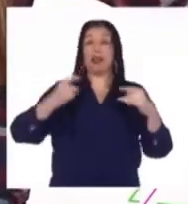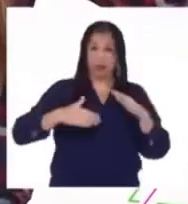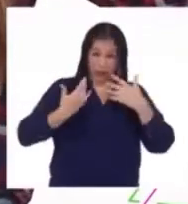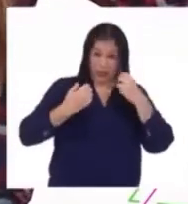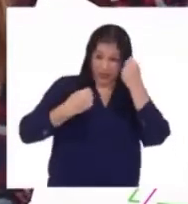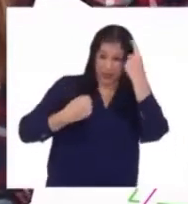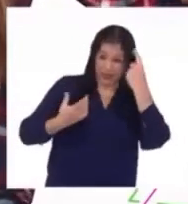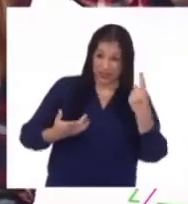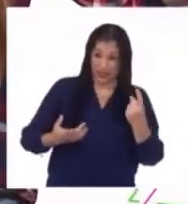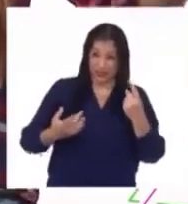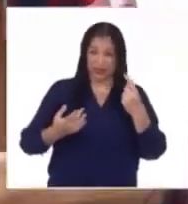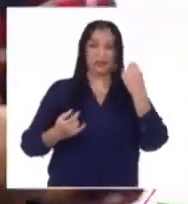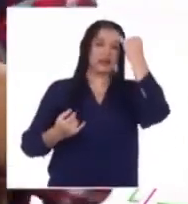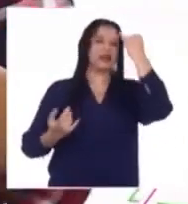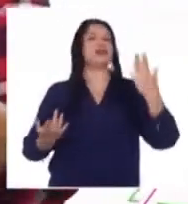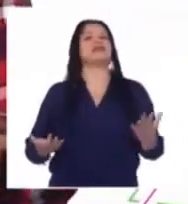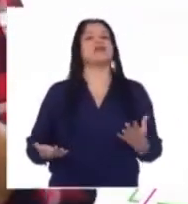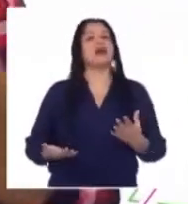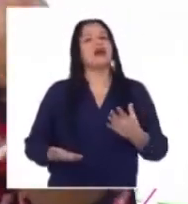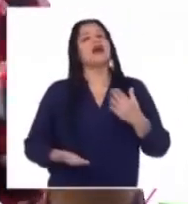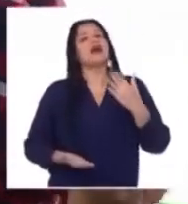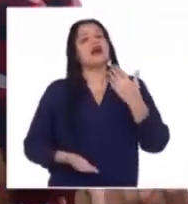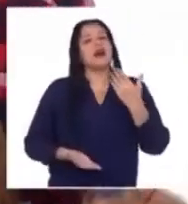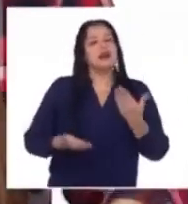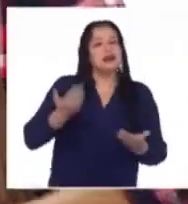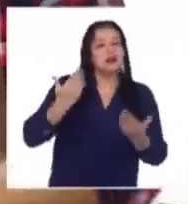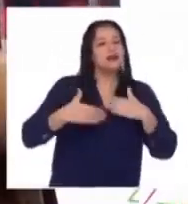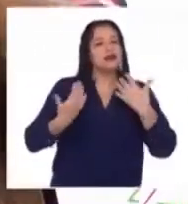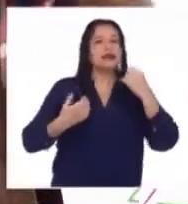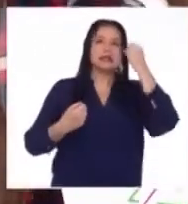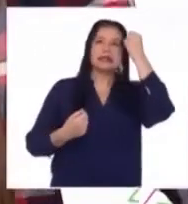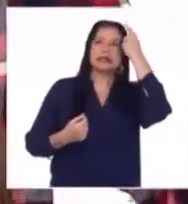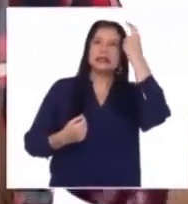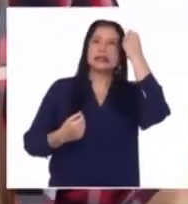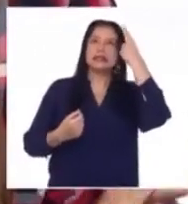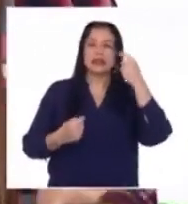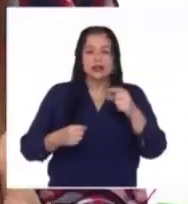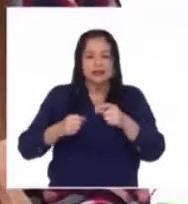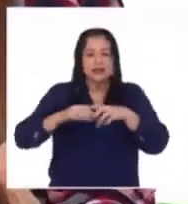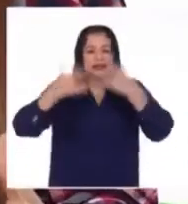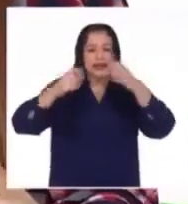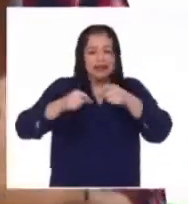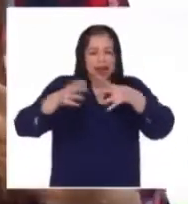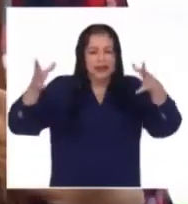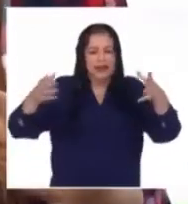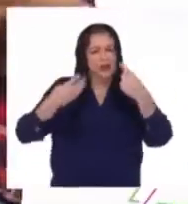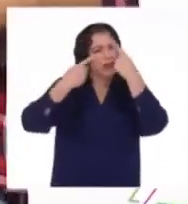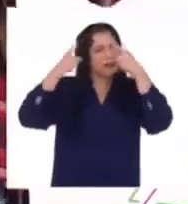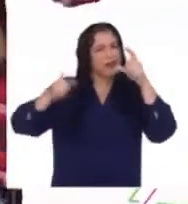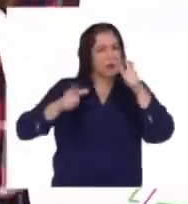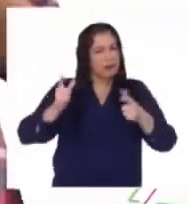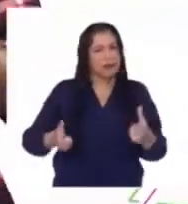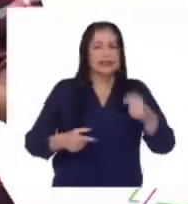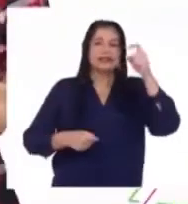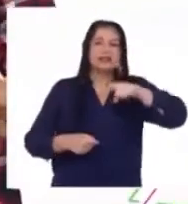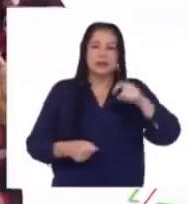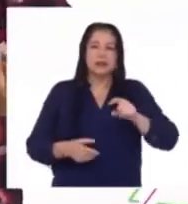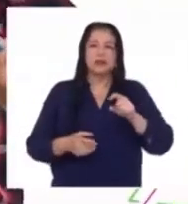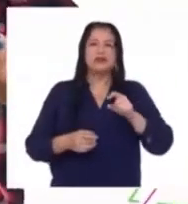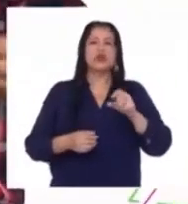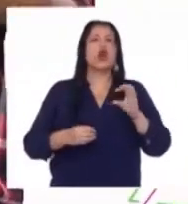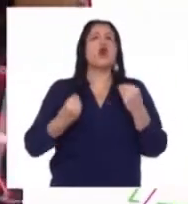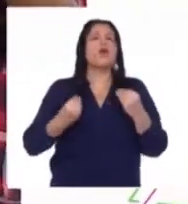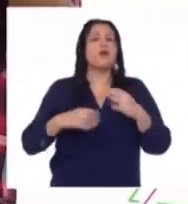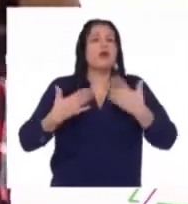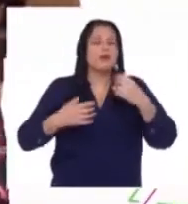Imagínense, imagínense. Bueno, quizá para entendernos en ese inmenso salón de clases, solo basta con